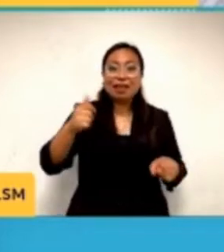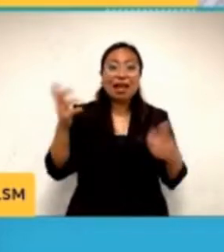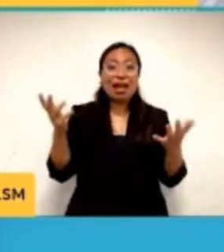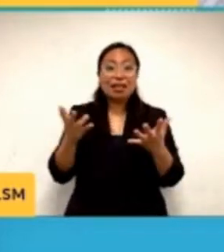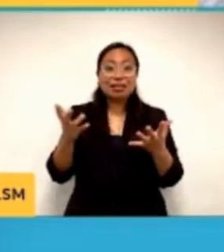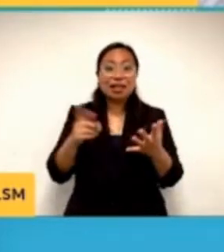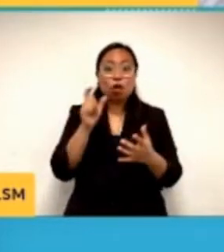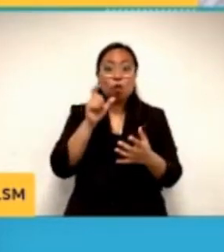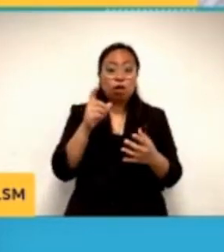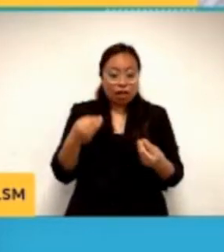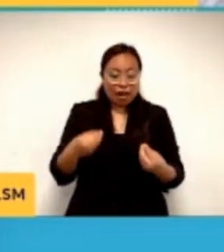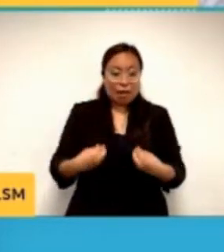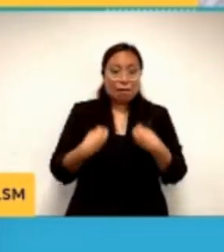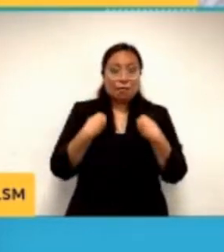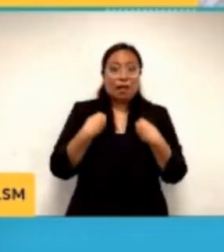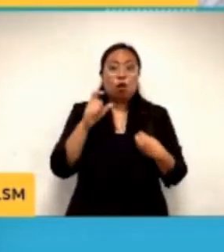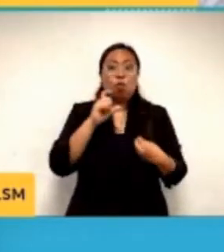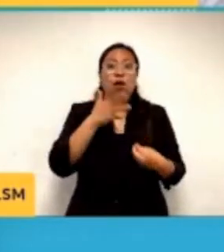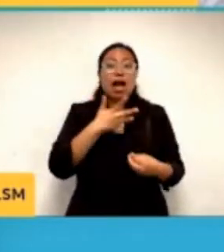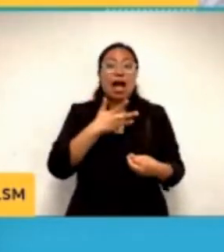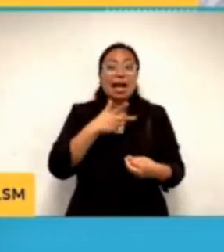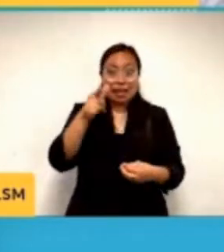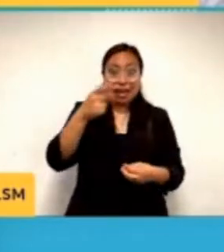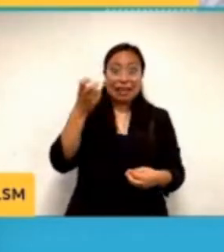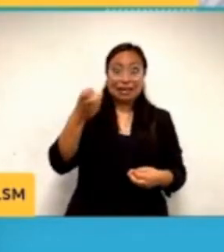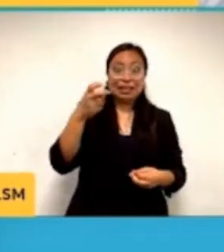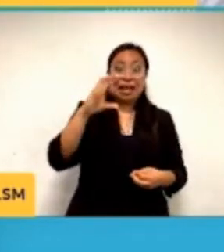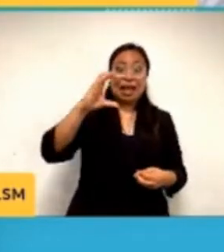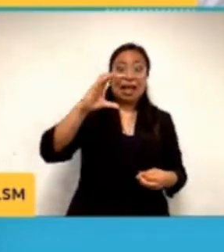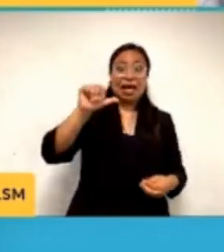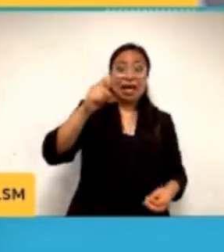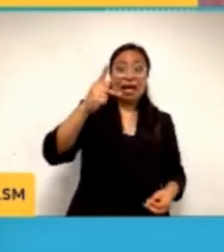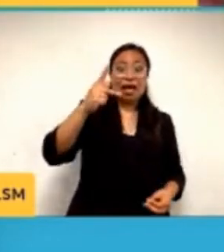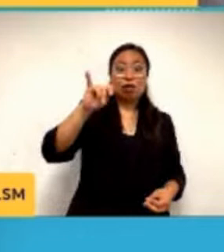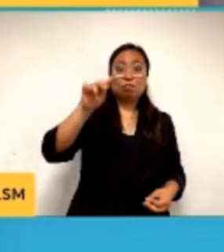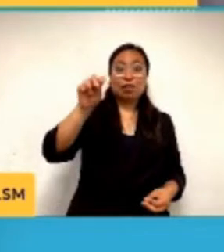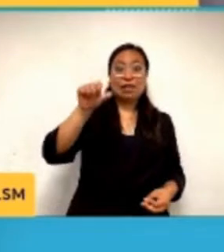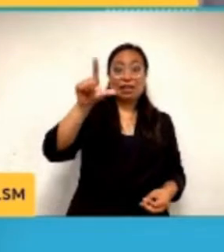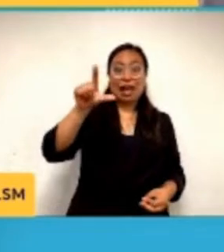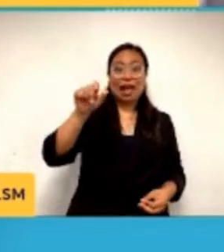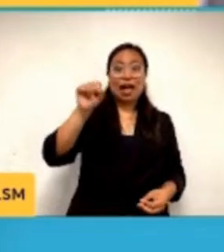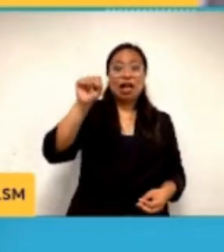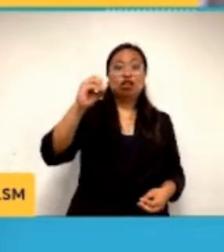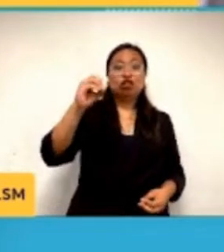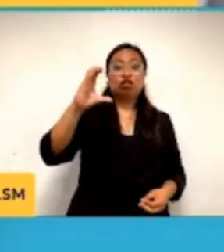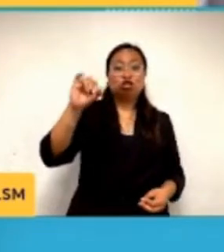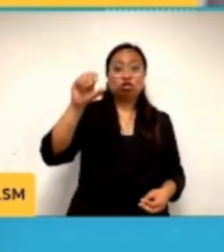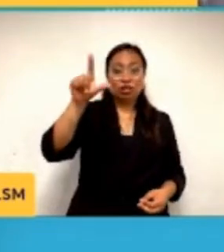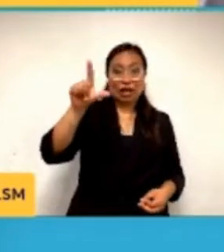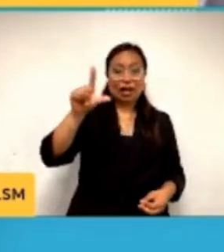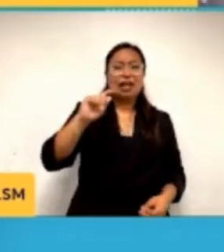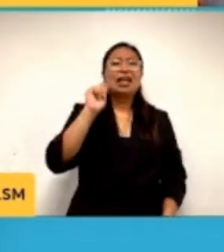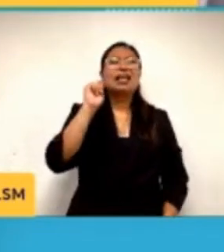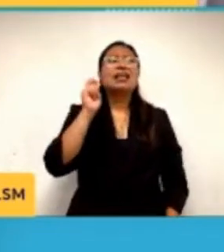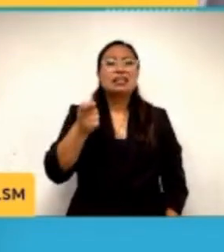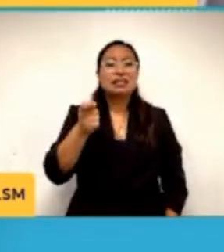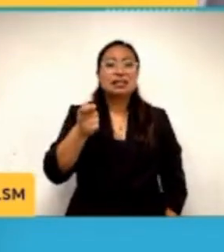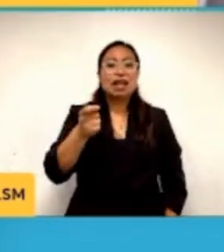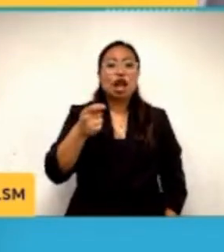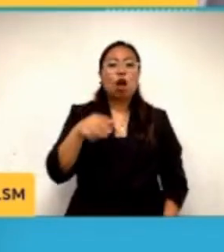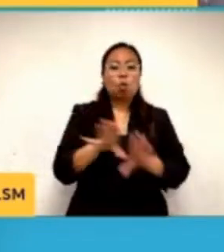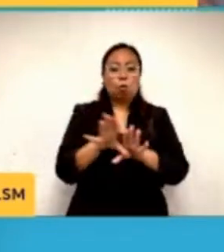tu vida tienes capital social. ¿Qué es capital social? Es esa red